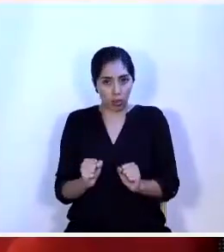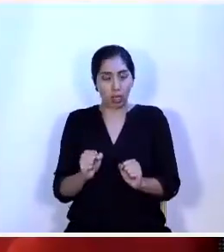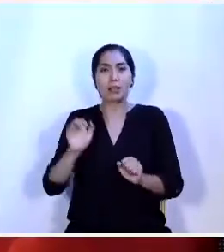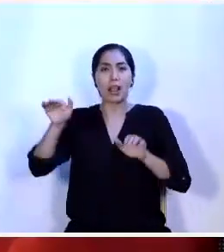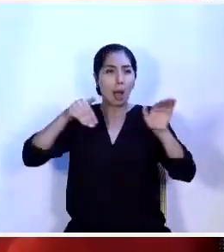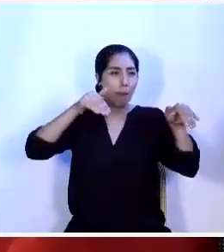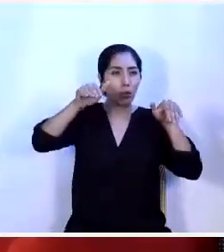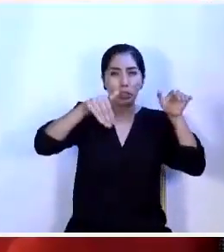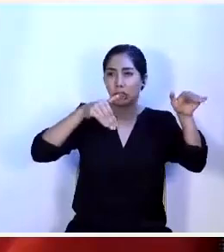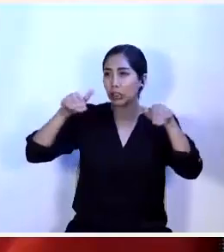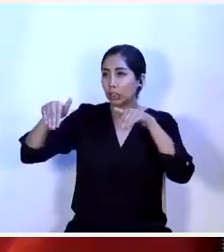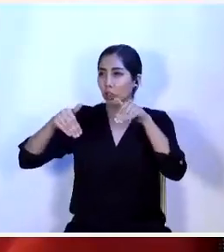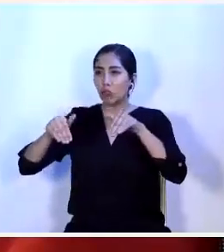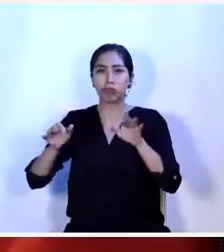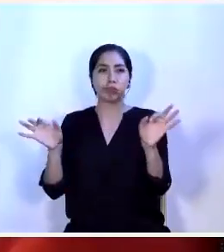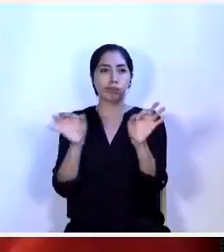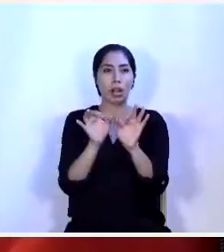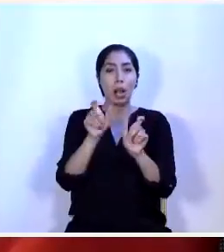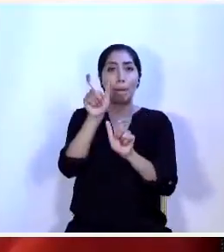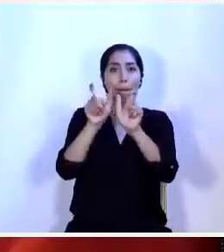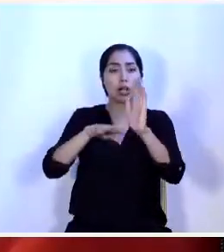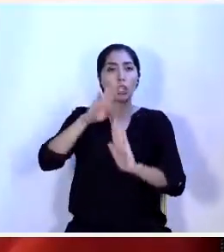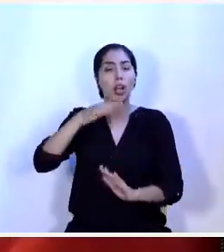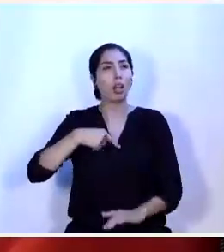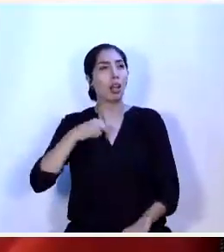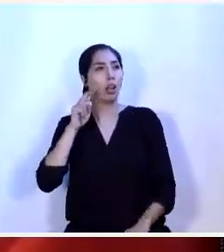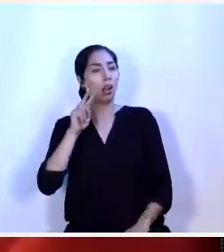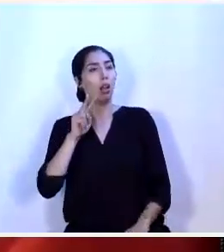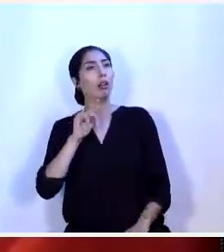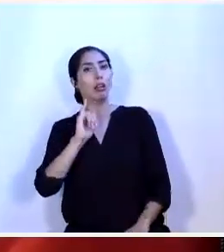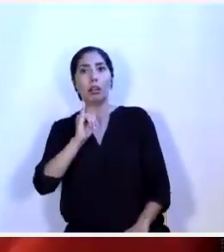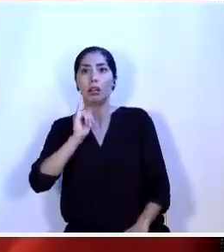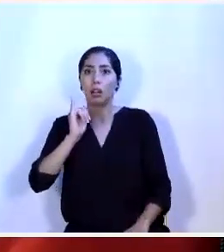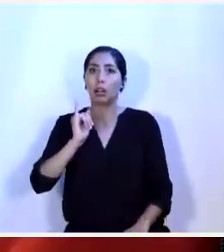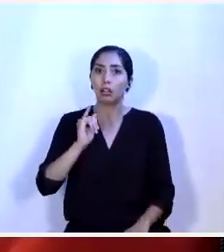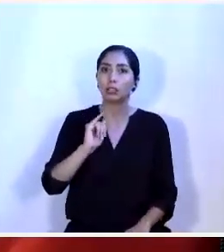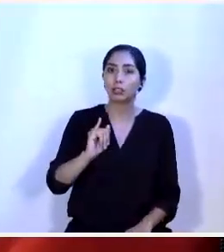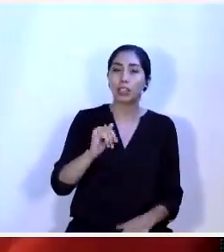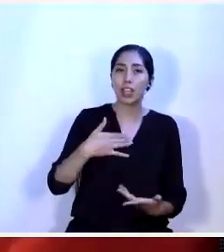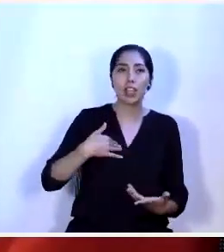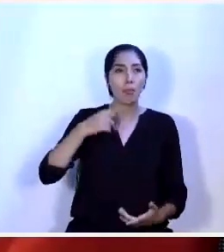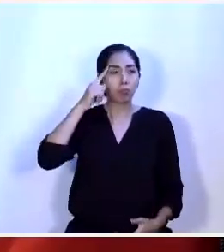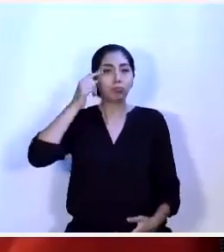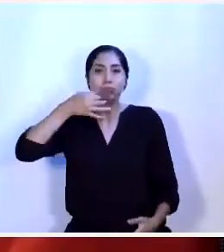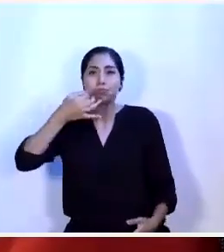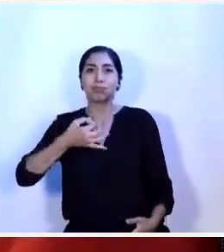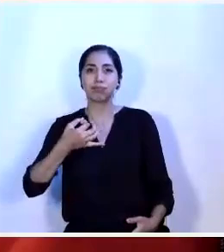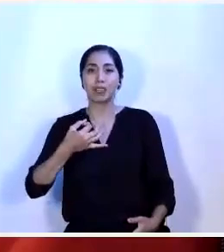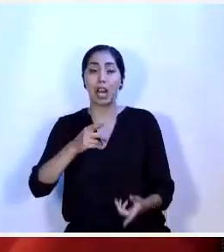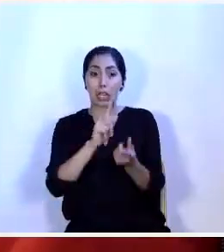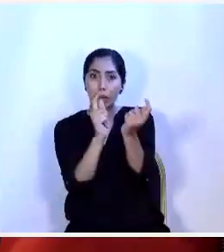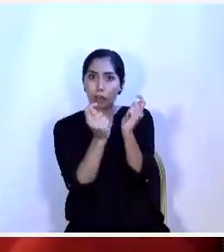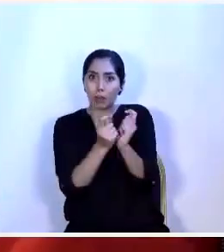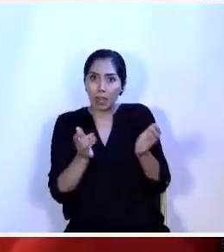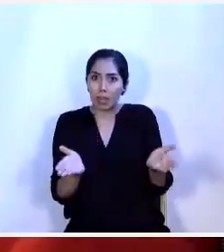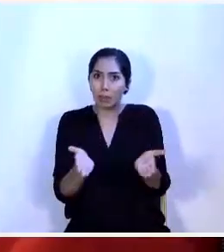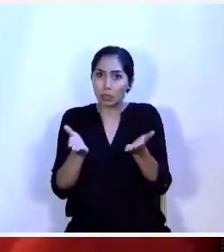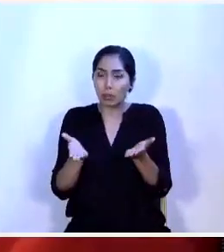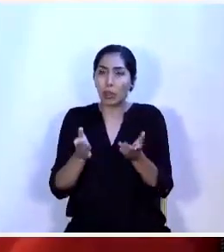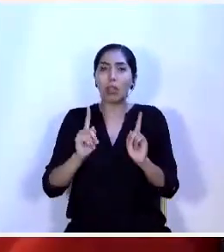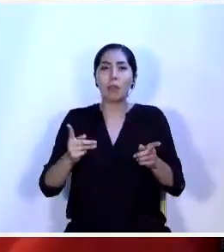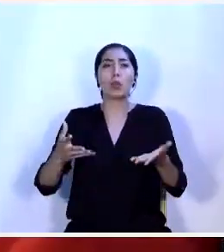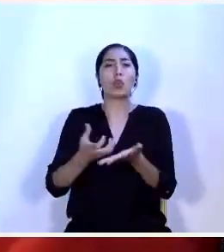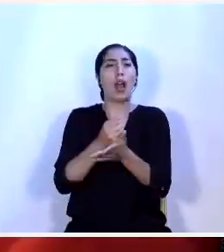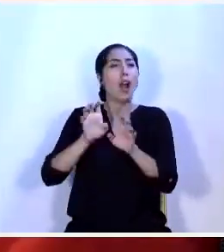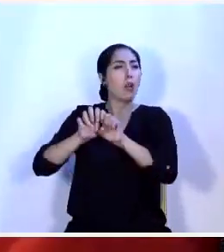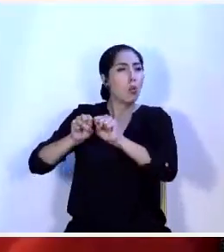convocatoria, en hacer sentido a grandes mayorías que sean sostenibles en el tiempo y que hagan, por lo tanto, de las reformas que queremos impulsar grandes consensos